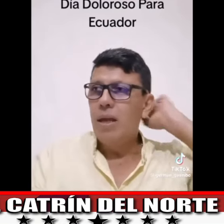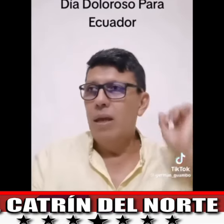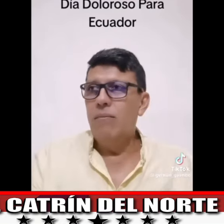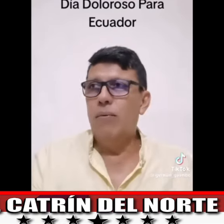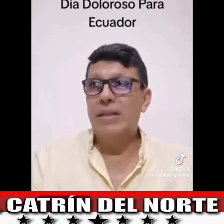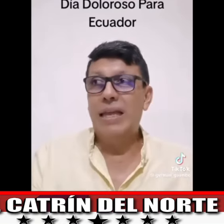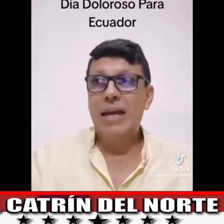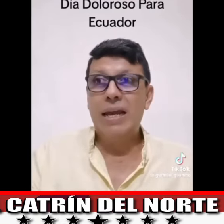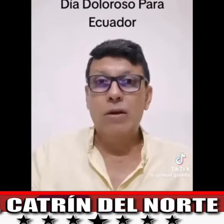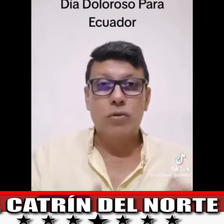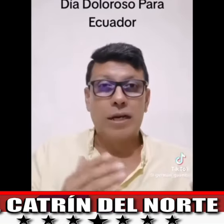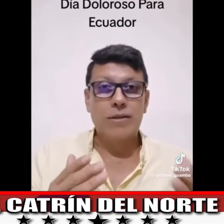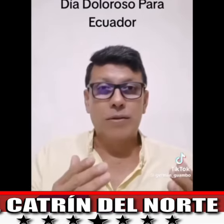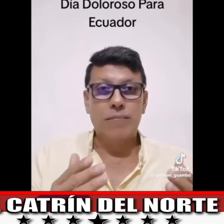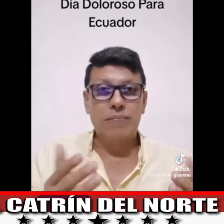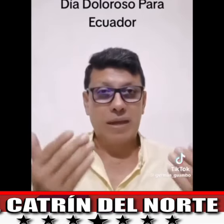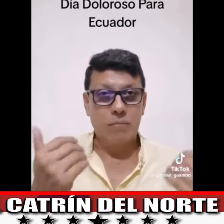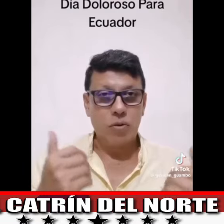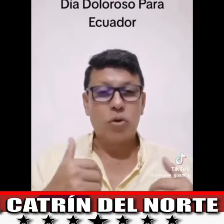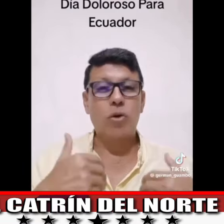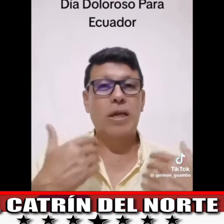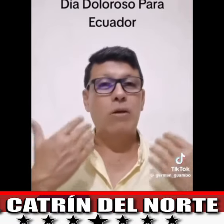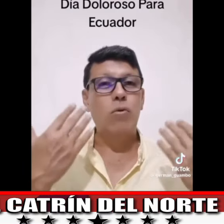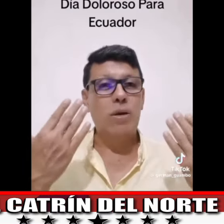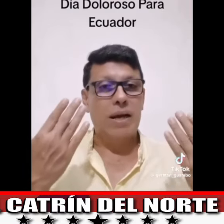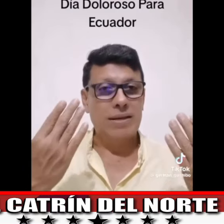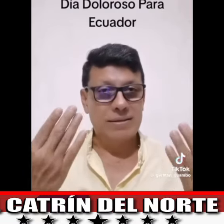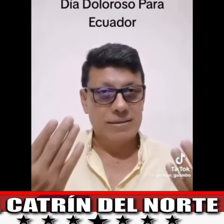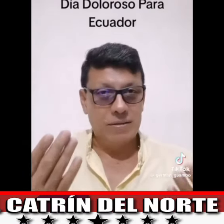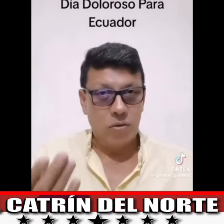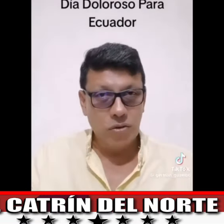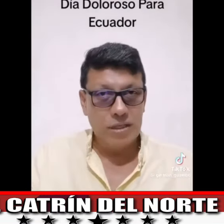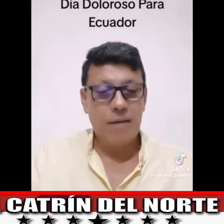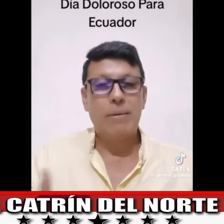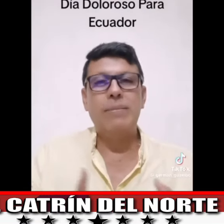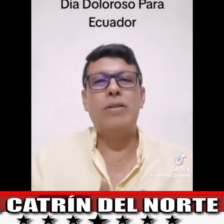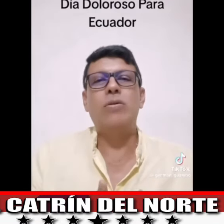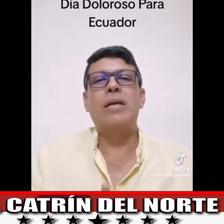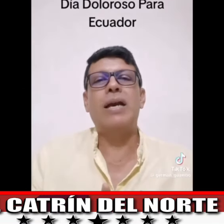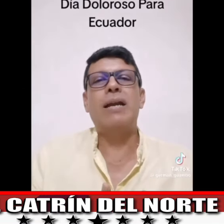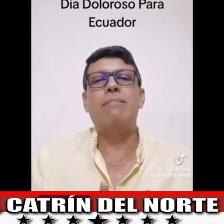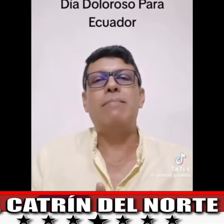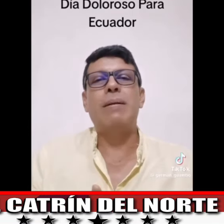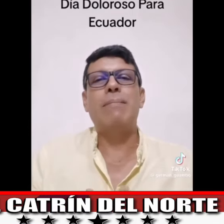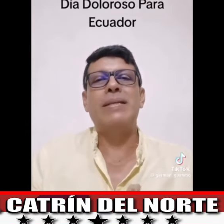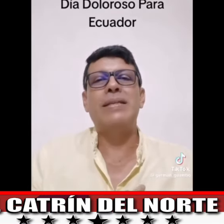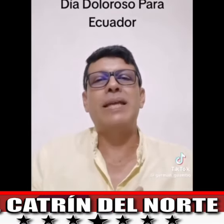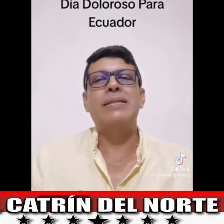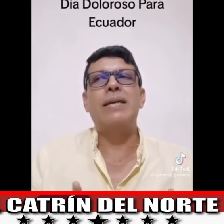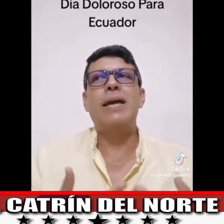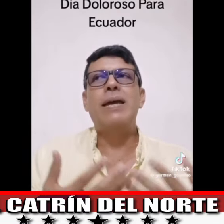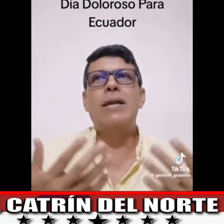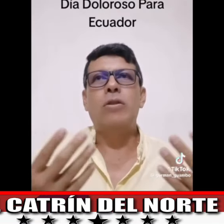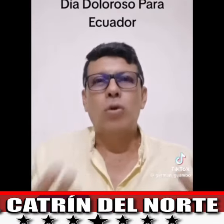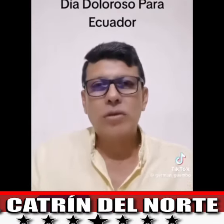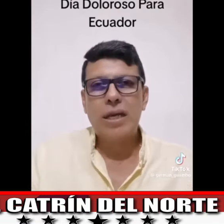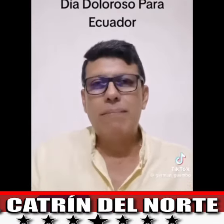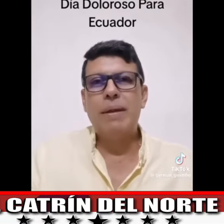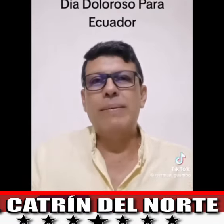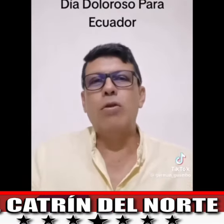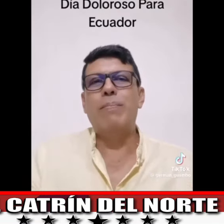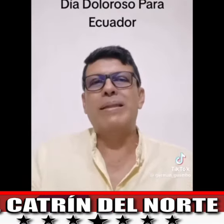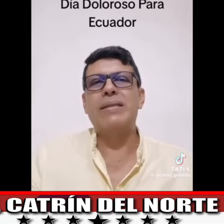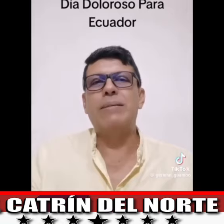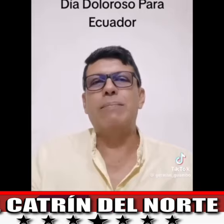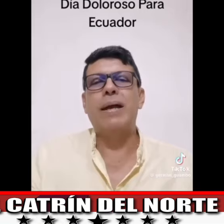políticas fue tal la Ilustración que mostró que Lula no se le permitió llegar al a la presidencia no